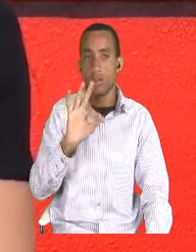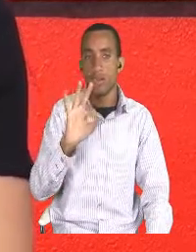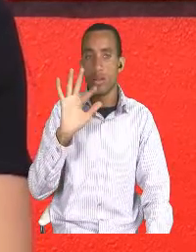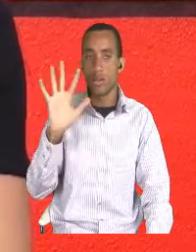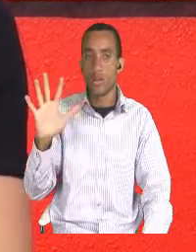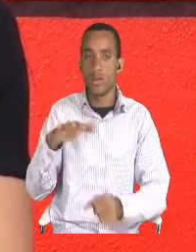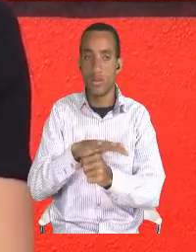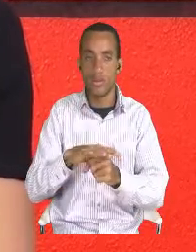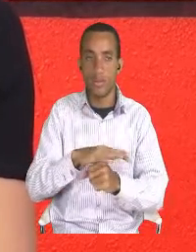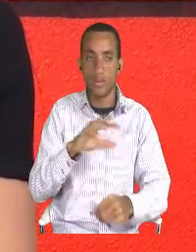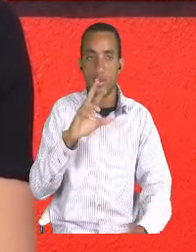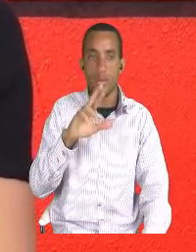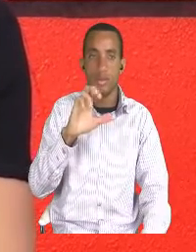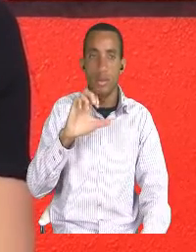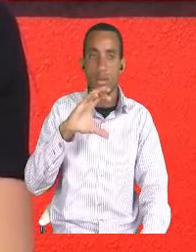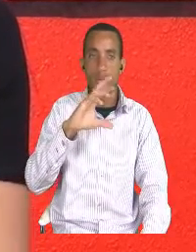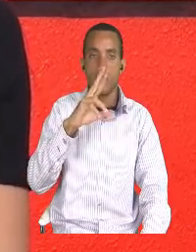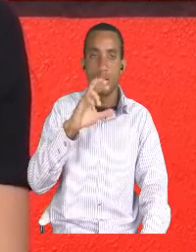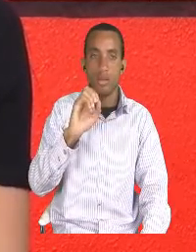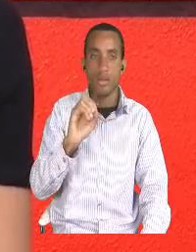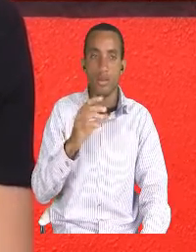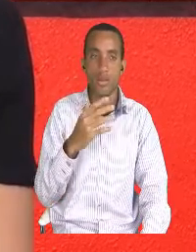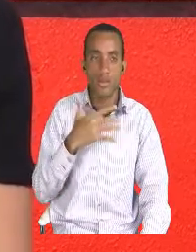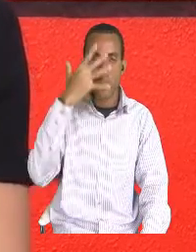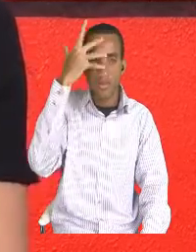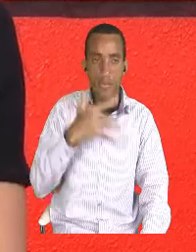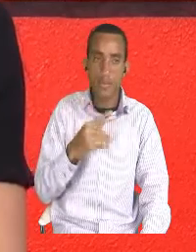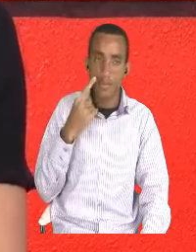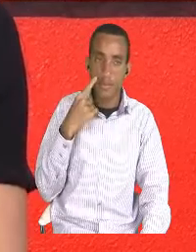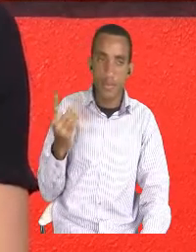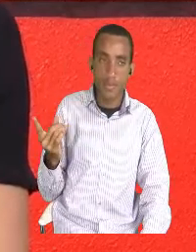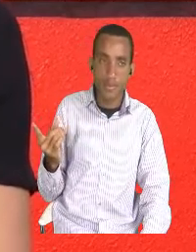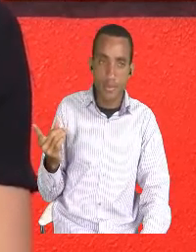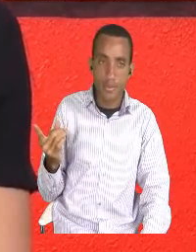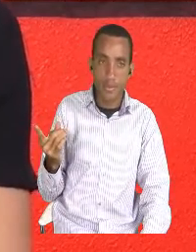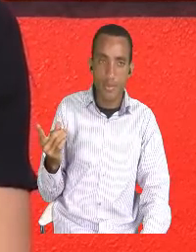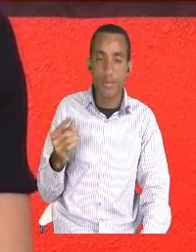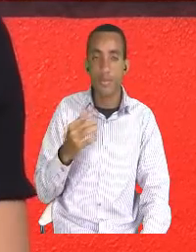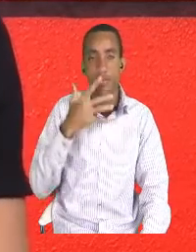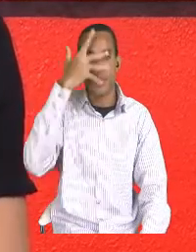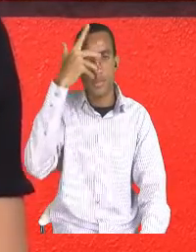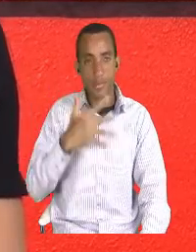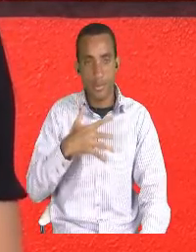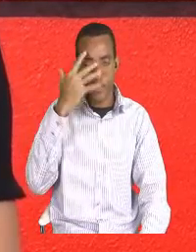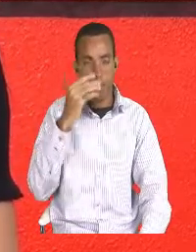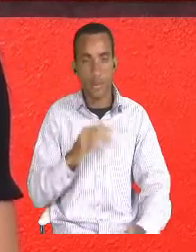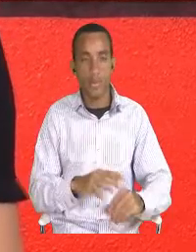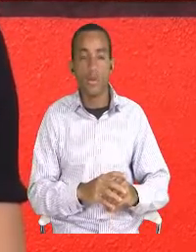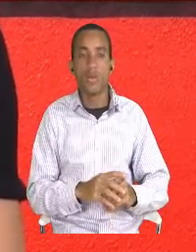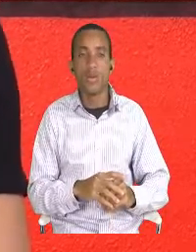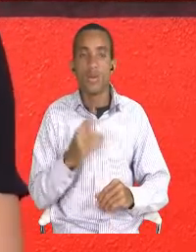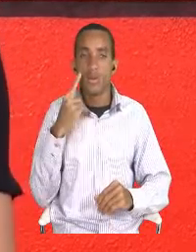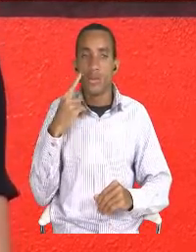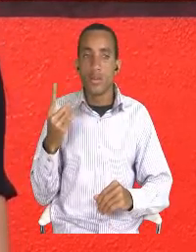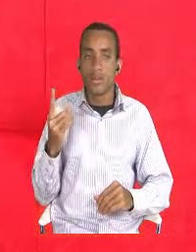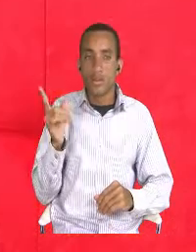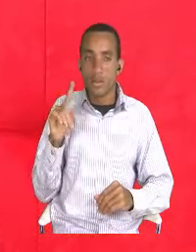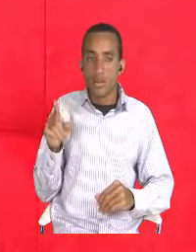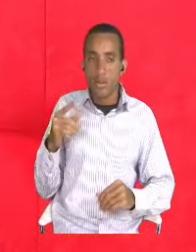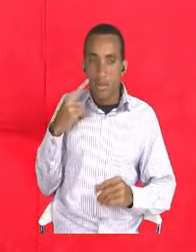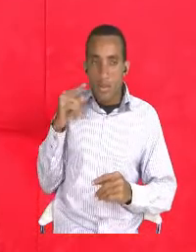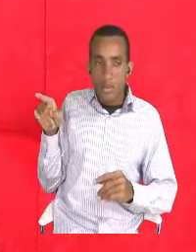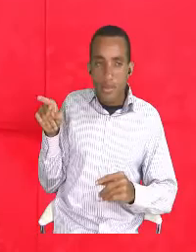Recreo. Nuestras redes sociales son el fanpage La Barra Fitness y en Instagram estamos como @labarrafitness con dos S's al final.